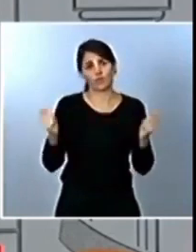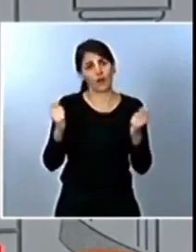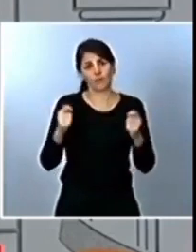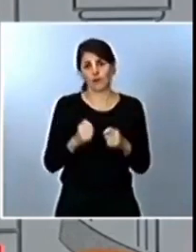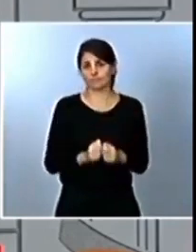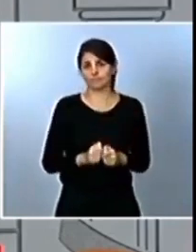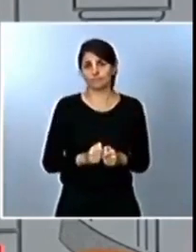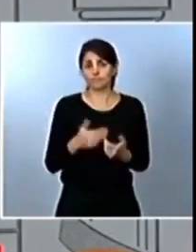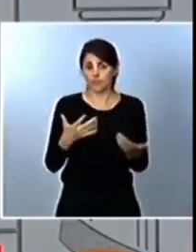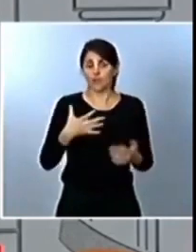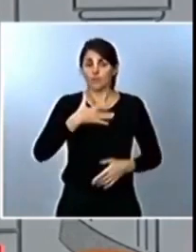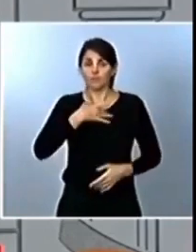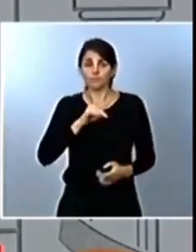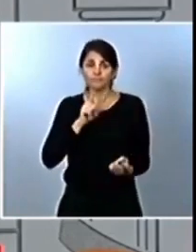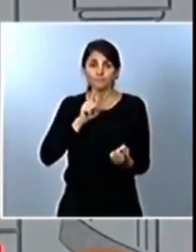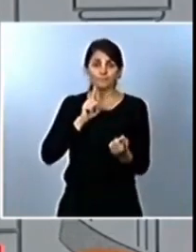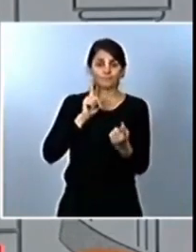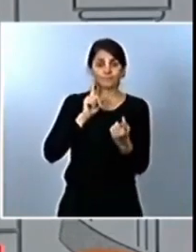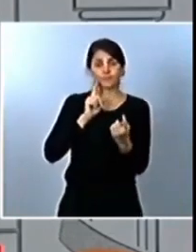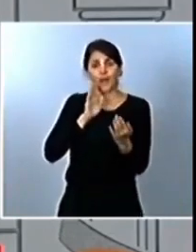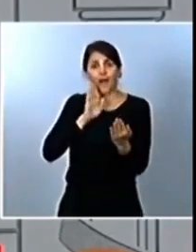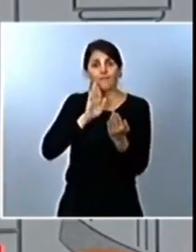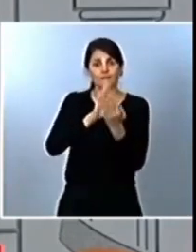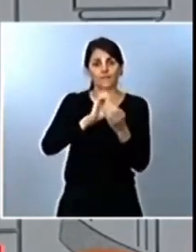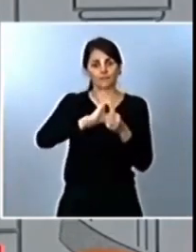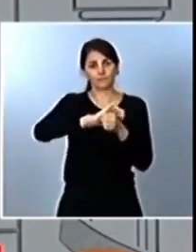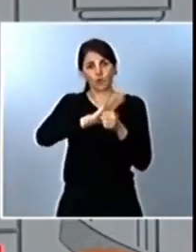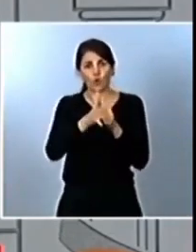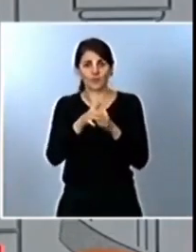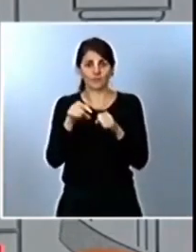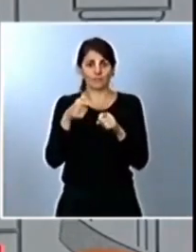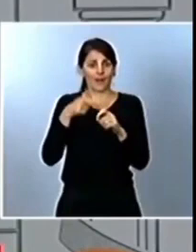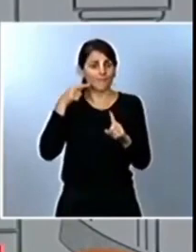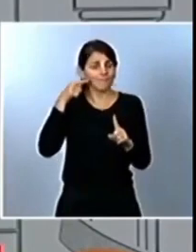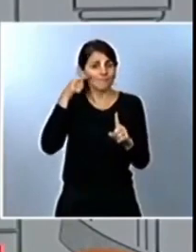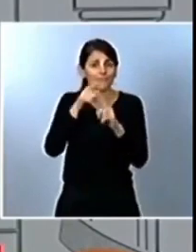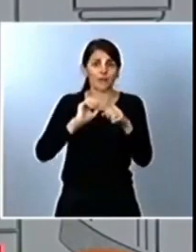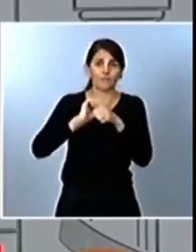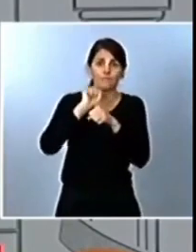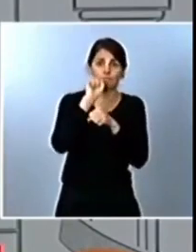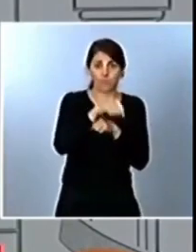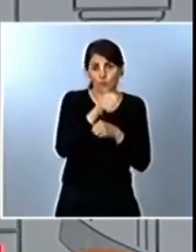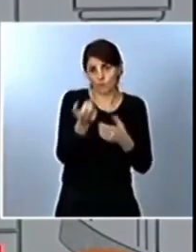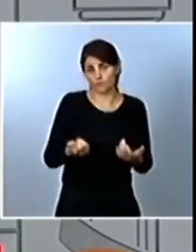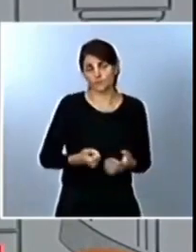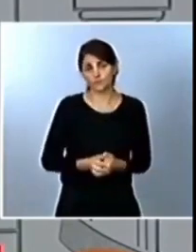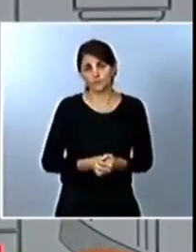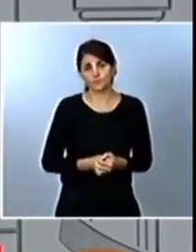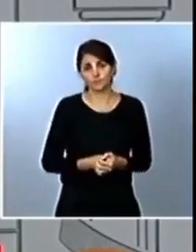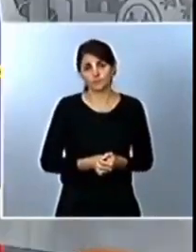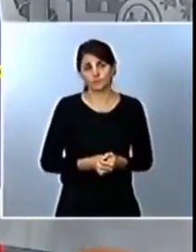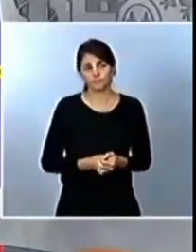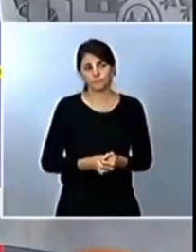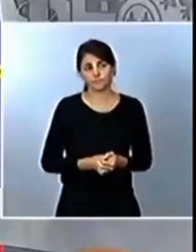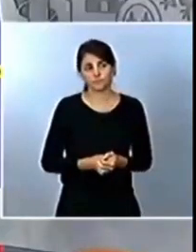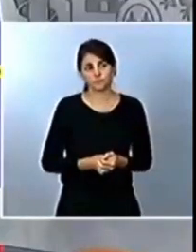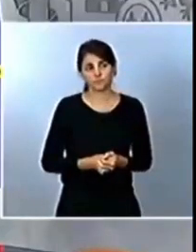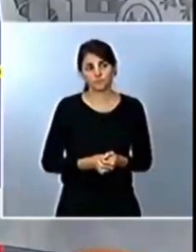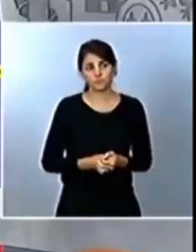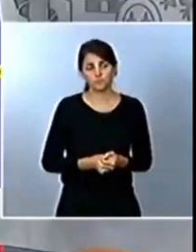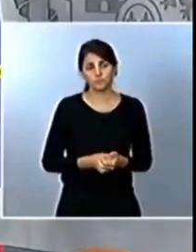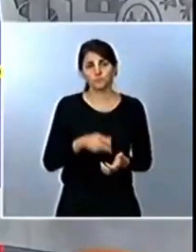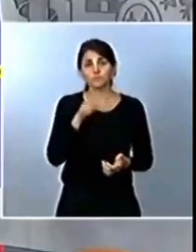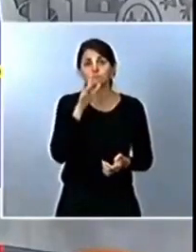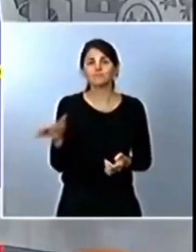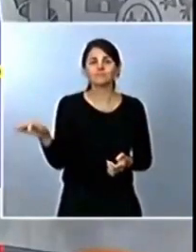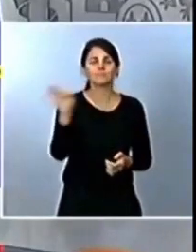esta pandemia, es un instrumento constitucional y, por tanto, legítimo, como es el estado de alarma. Por parte de la Agencia EFE, pregunta Ángel